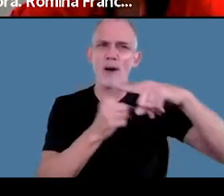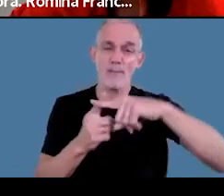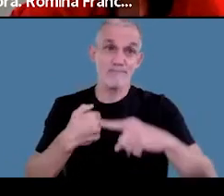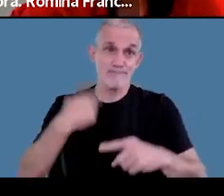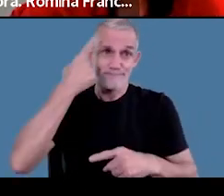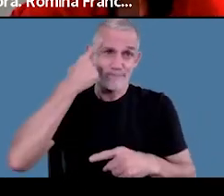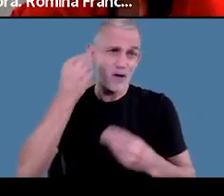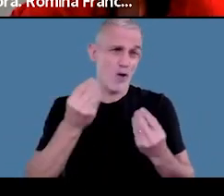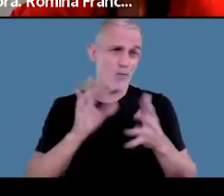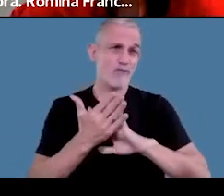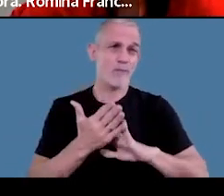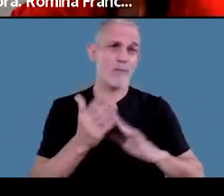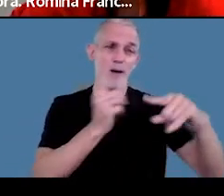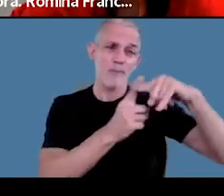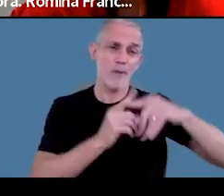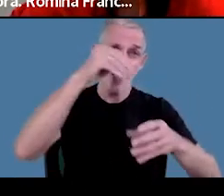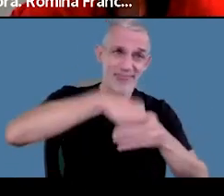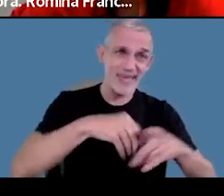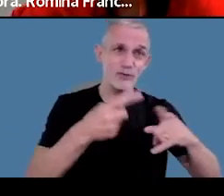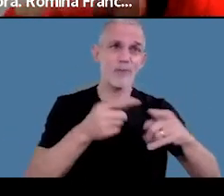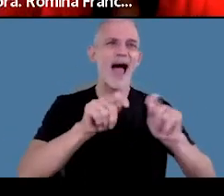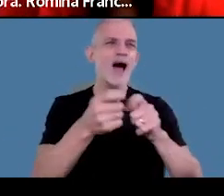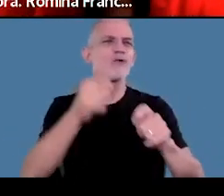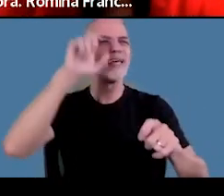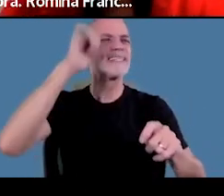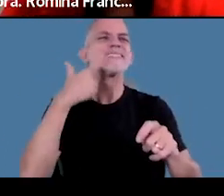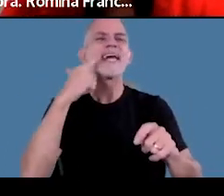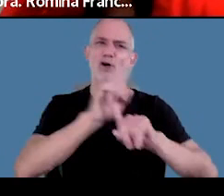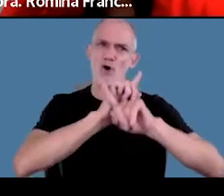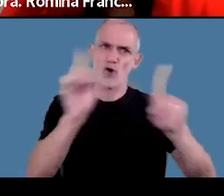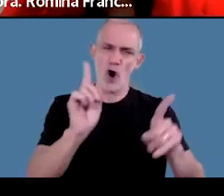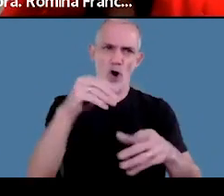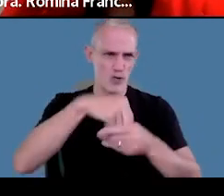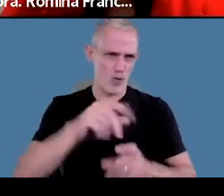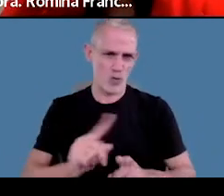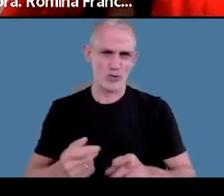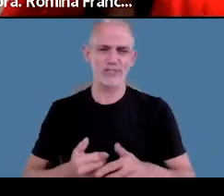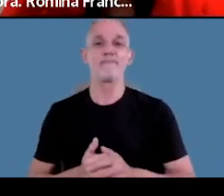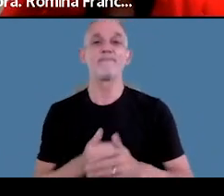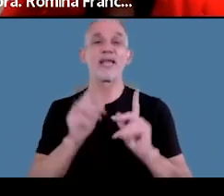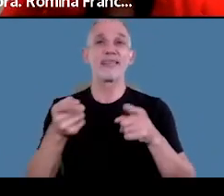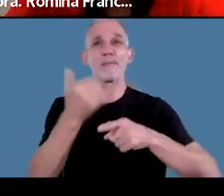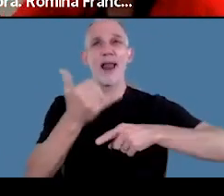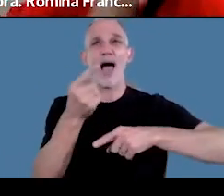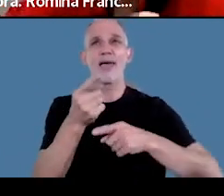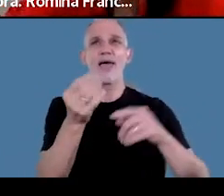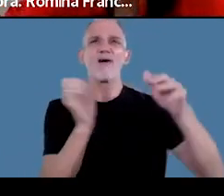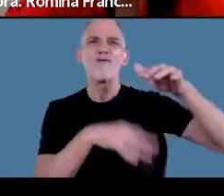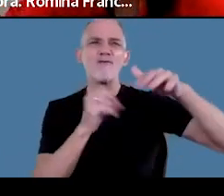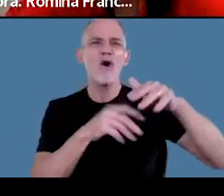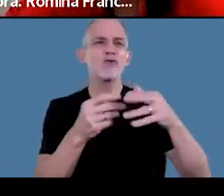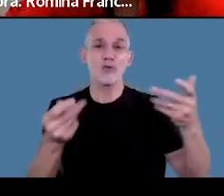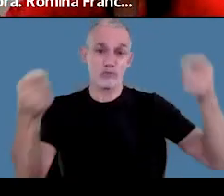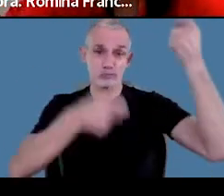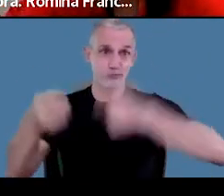a considerar no computable para el ajuste estático. Luego tenemos también fondos comunes de inversión,